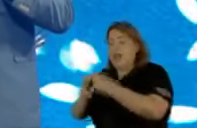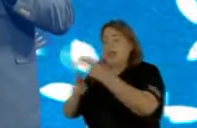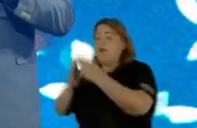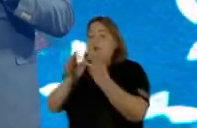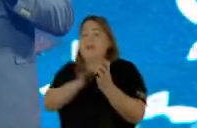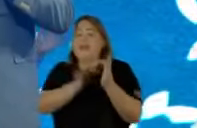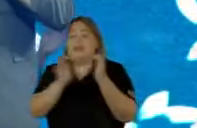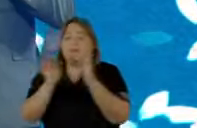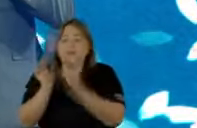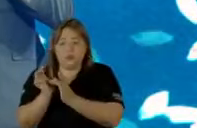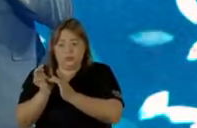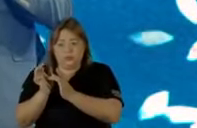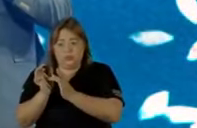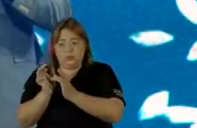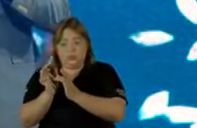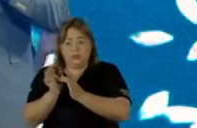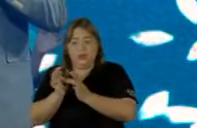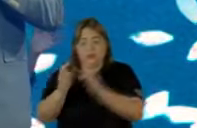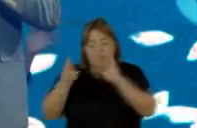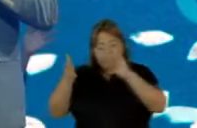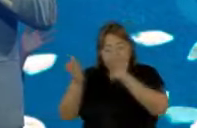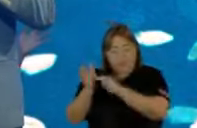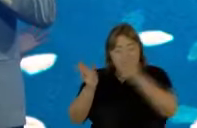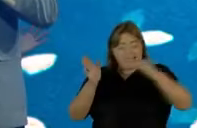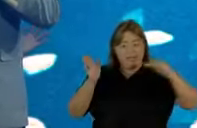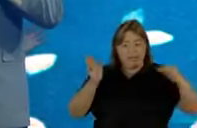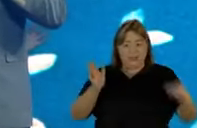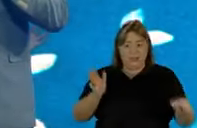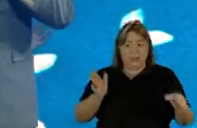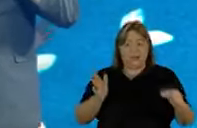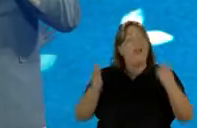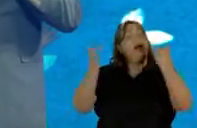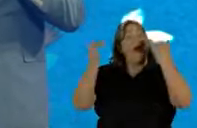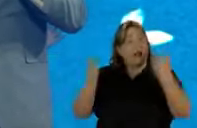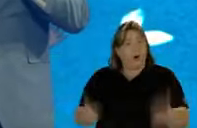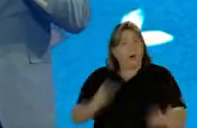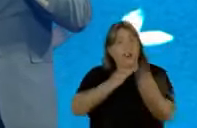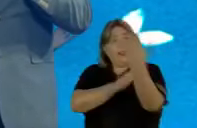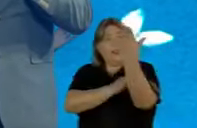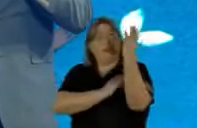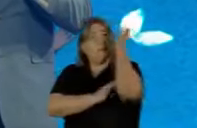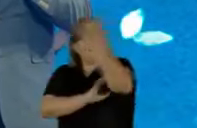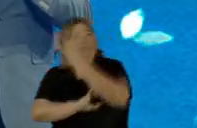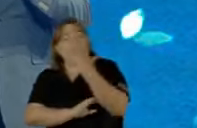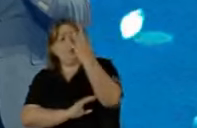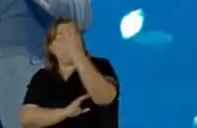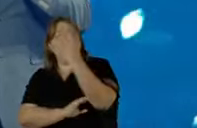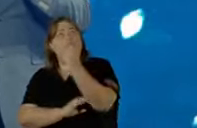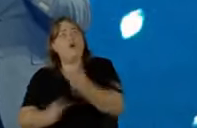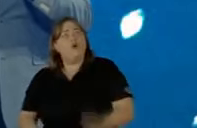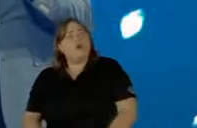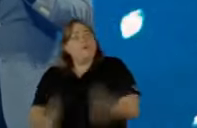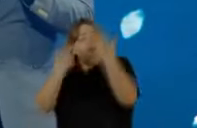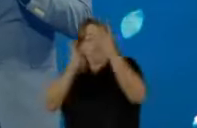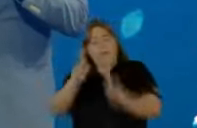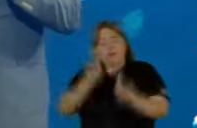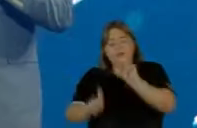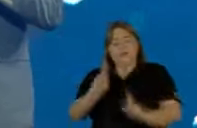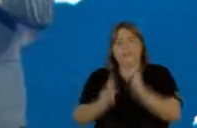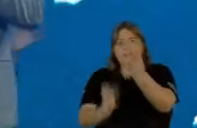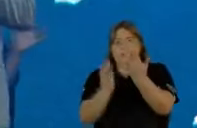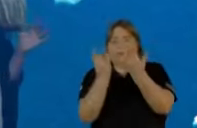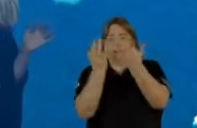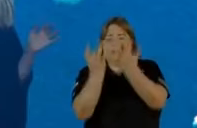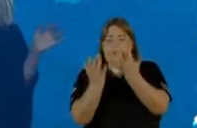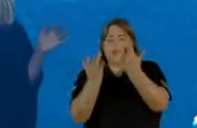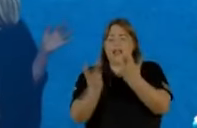de Jesús de Nazaret, en esta hermosa mañana hay tantas personas que están esperando